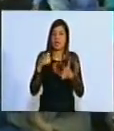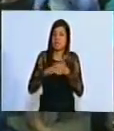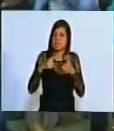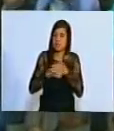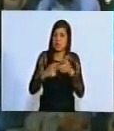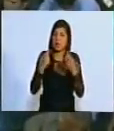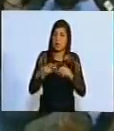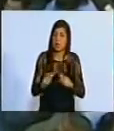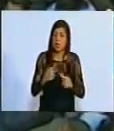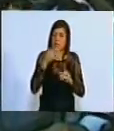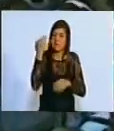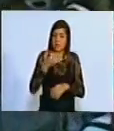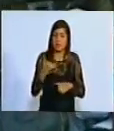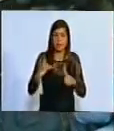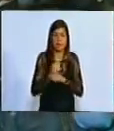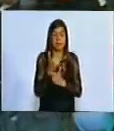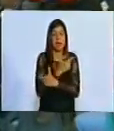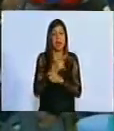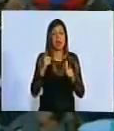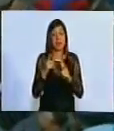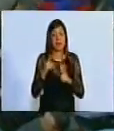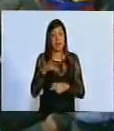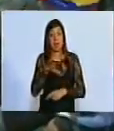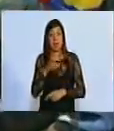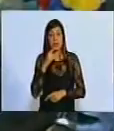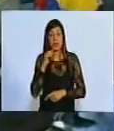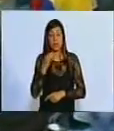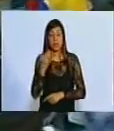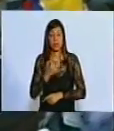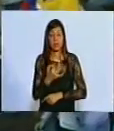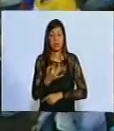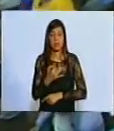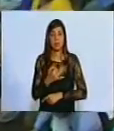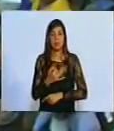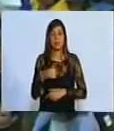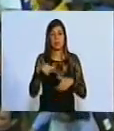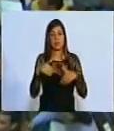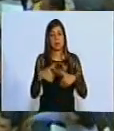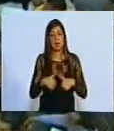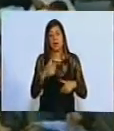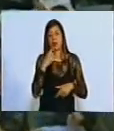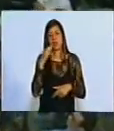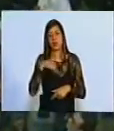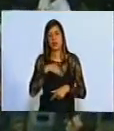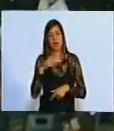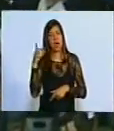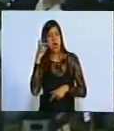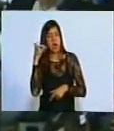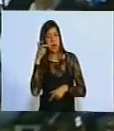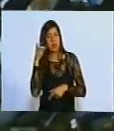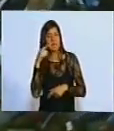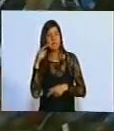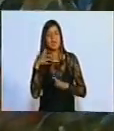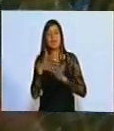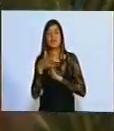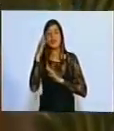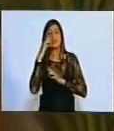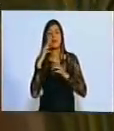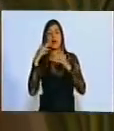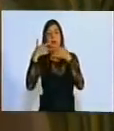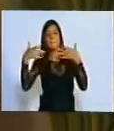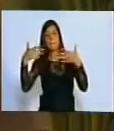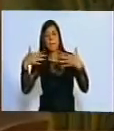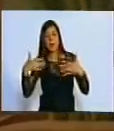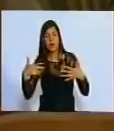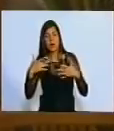la liberación auténtica. De allí el inagotable eco que llega a nosotros de esa frase de Bolívar ante